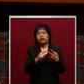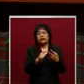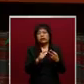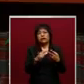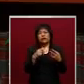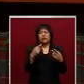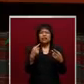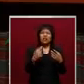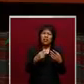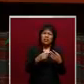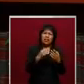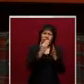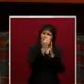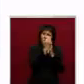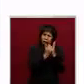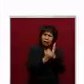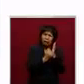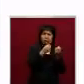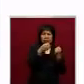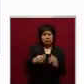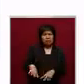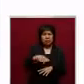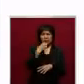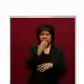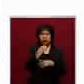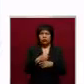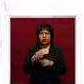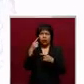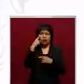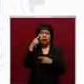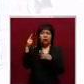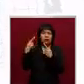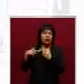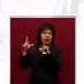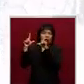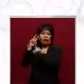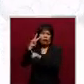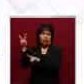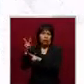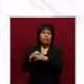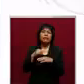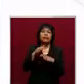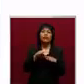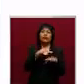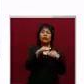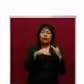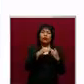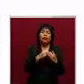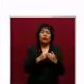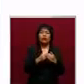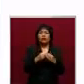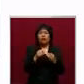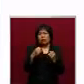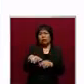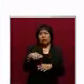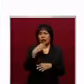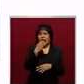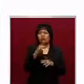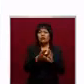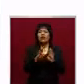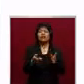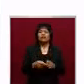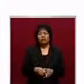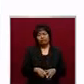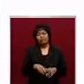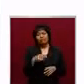escolar. ¿Sí? El índice de abandono puede elevarse por diferentes variables. Justo por esta